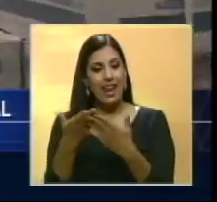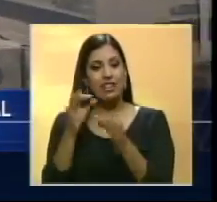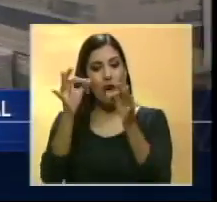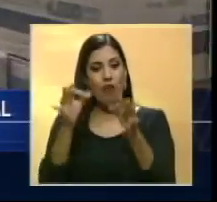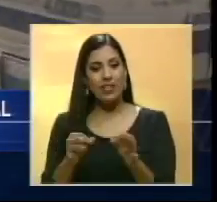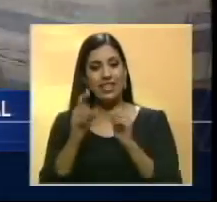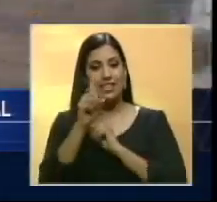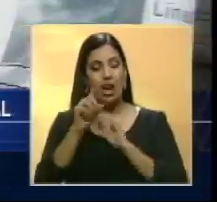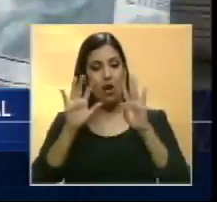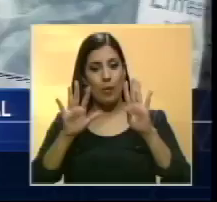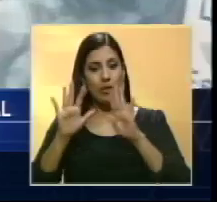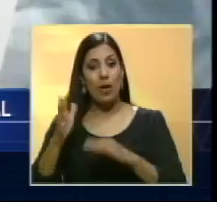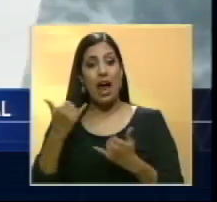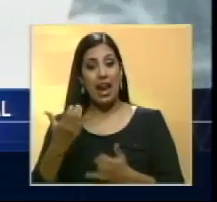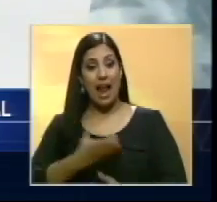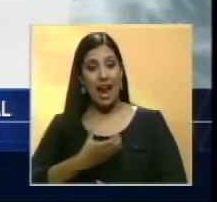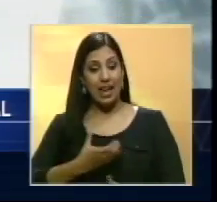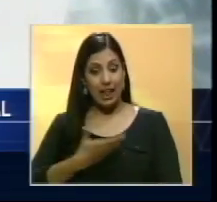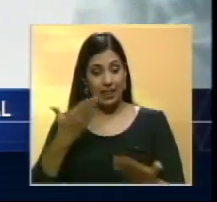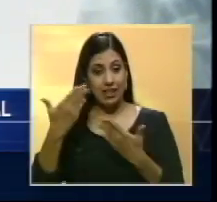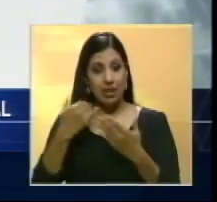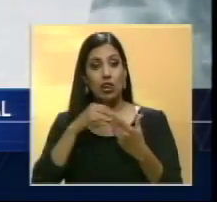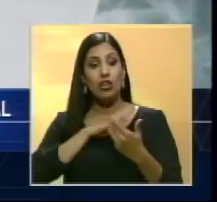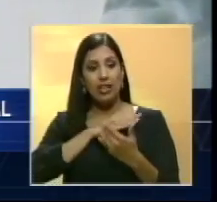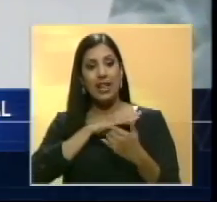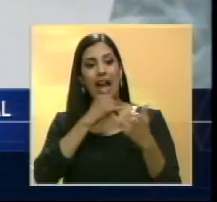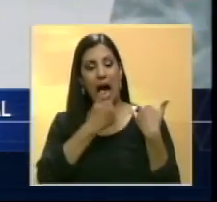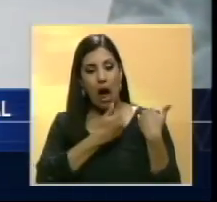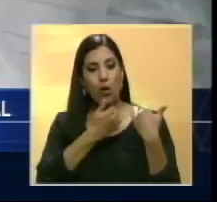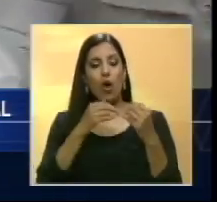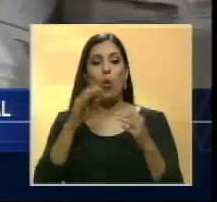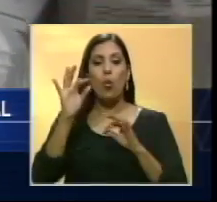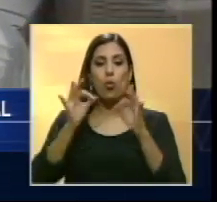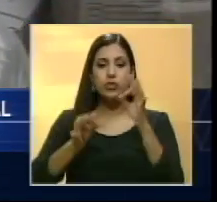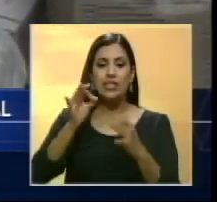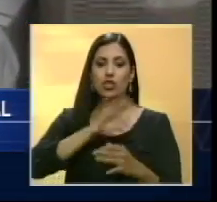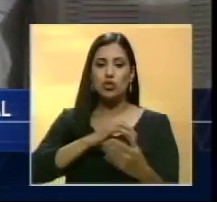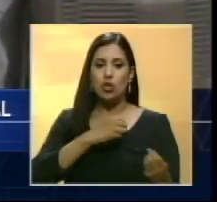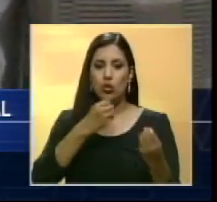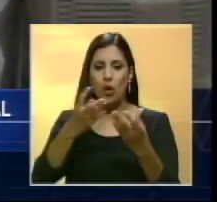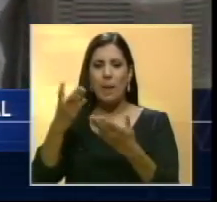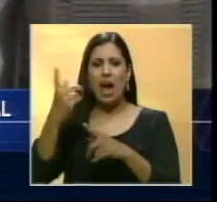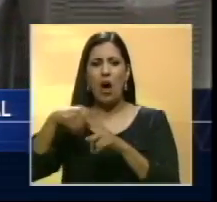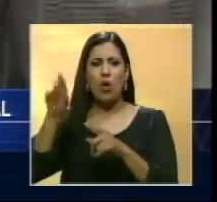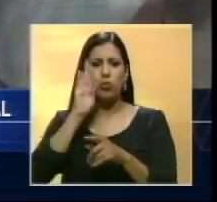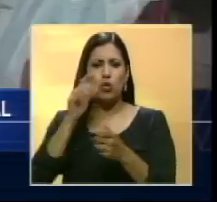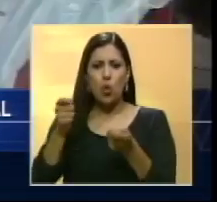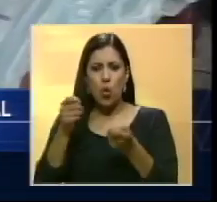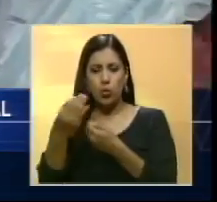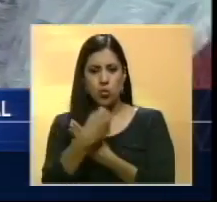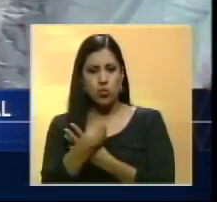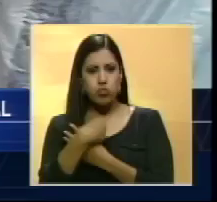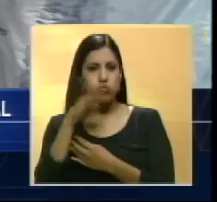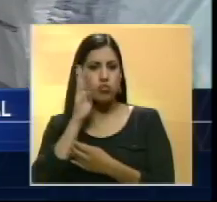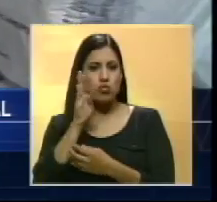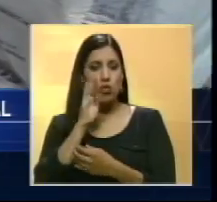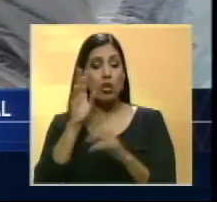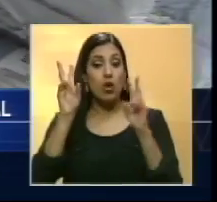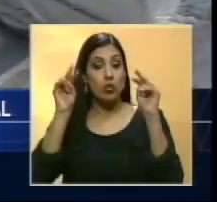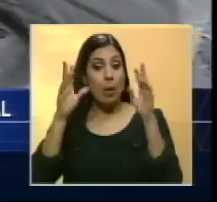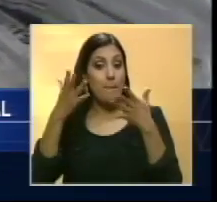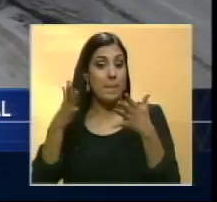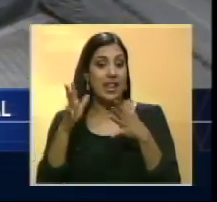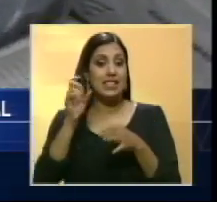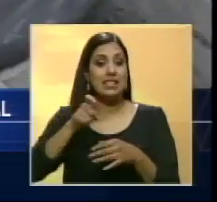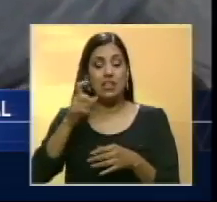decreto 199, la alcaldía de San Francisco está haciendo justicia social al decomisar mercancía retenida por quienes, según él, juegan con